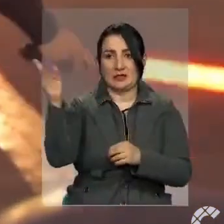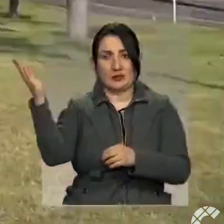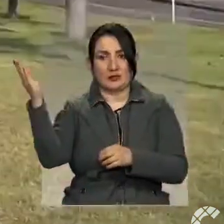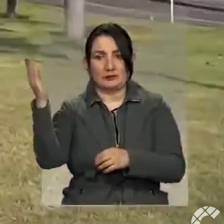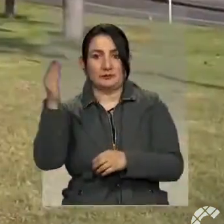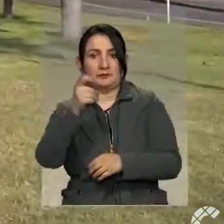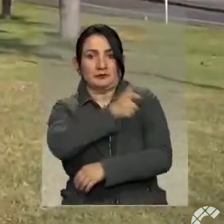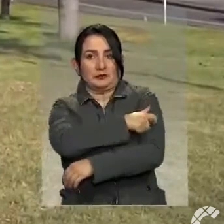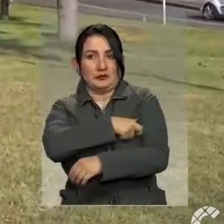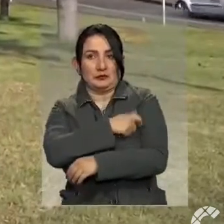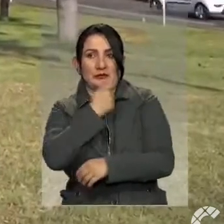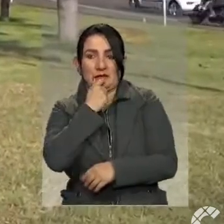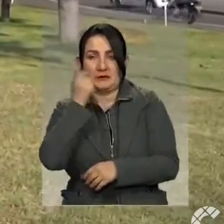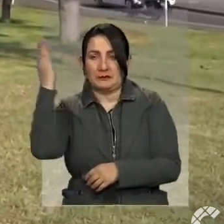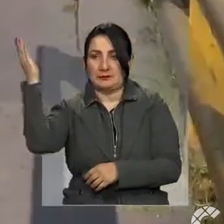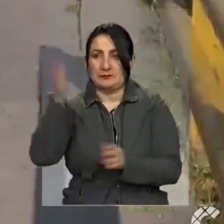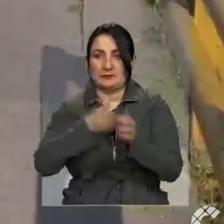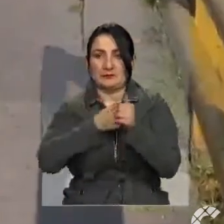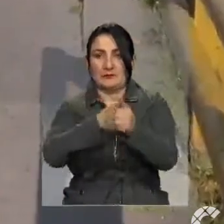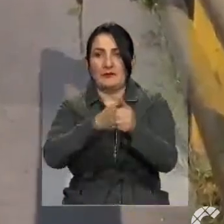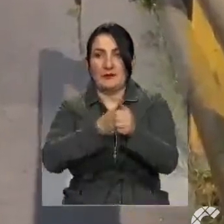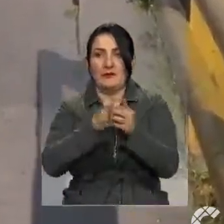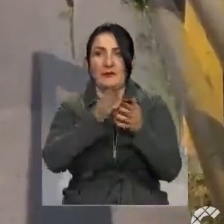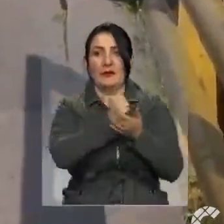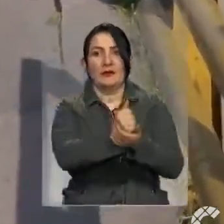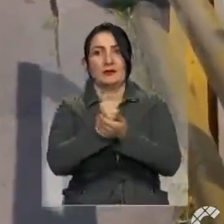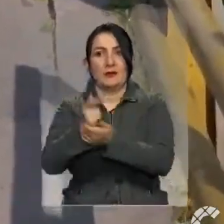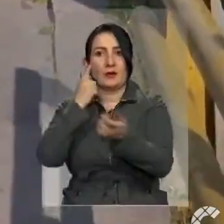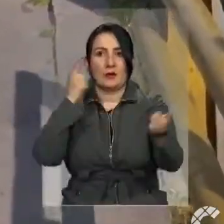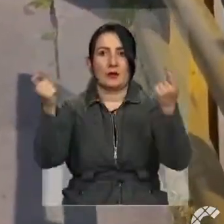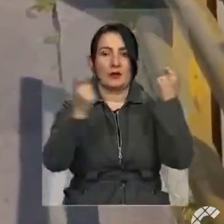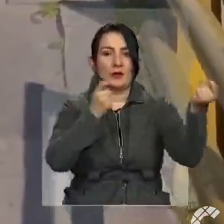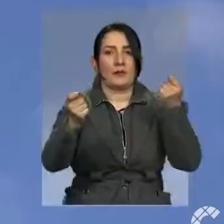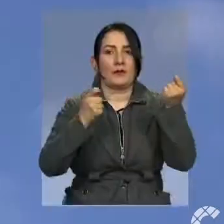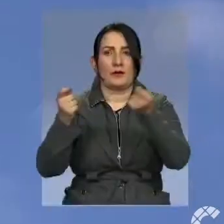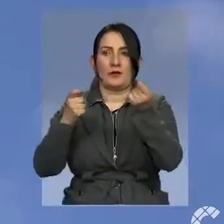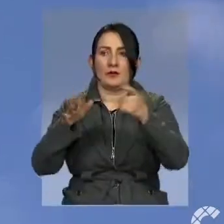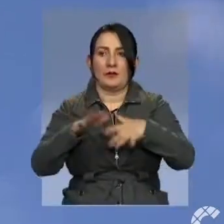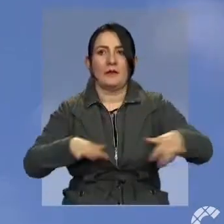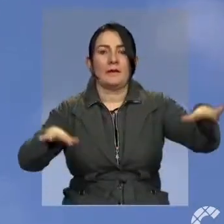tránsito e integrantes del grupo guía estarán haciendo controles en las vías de la ciudad.